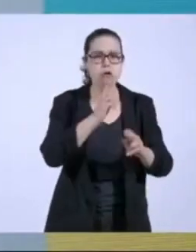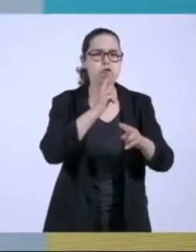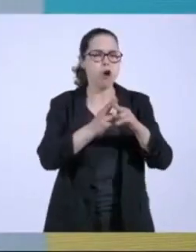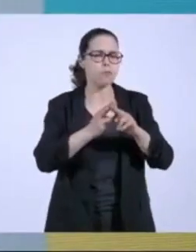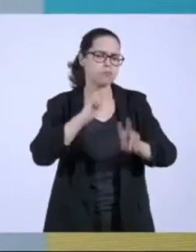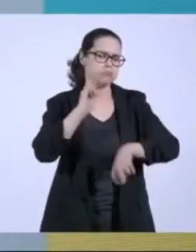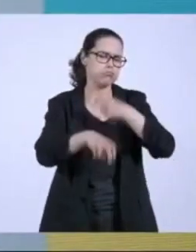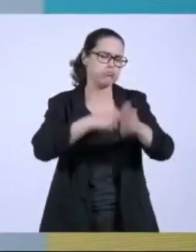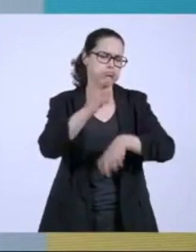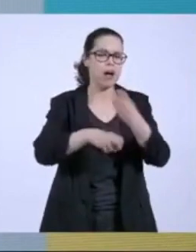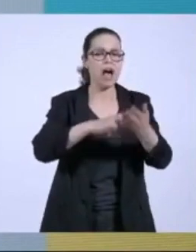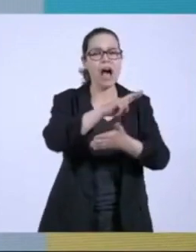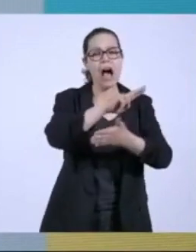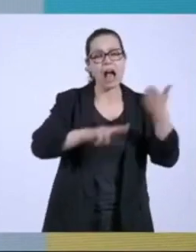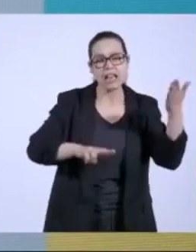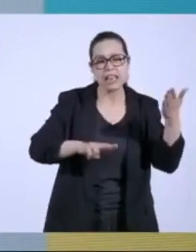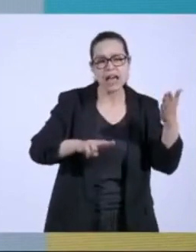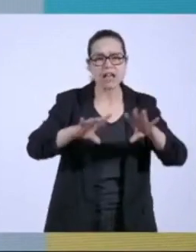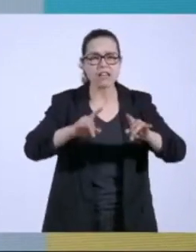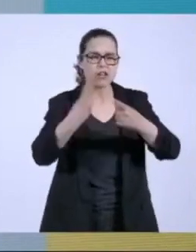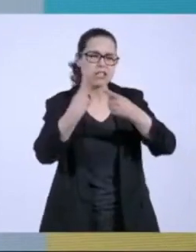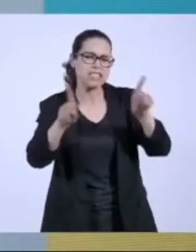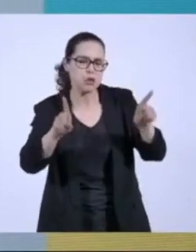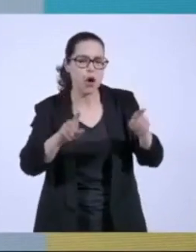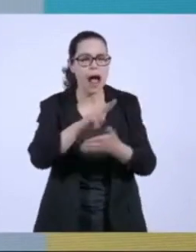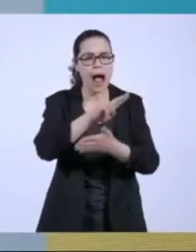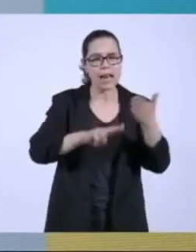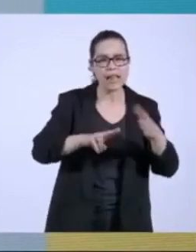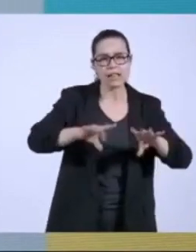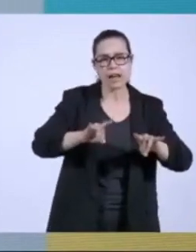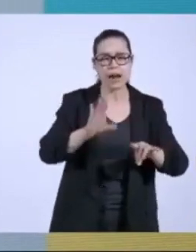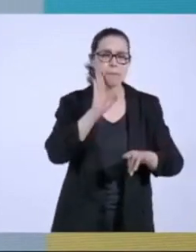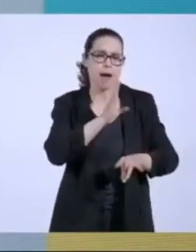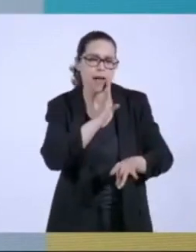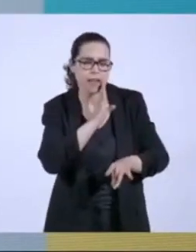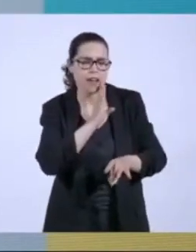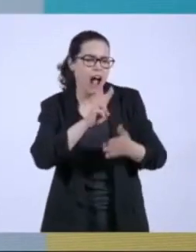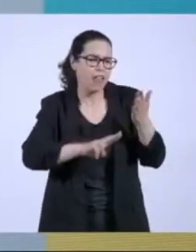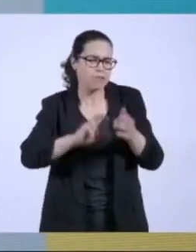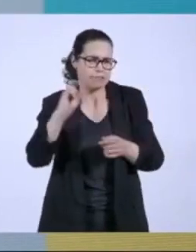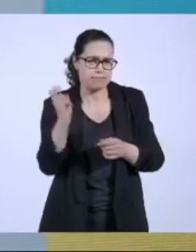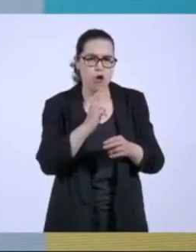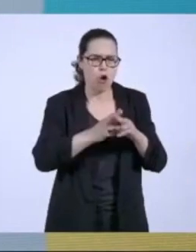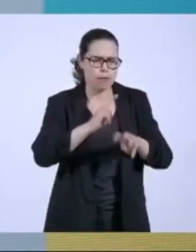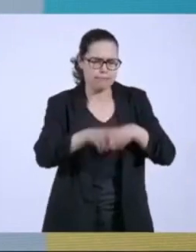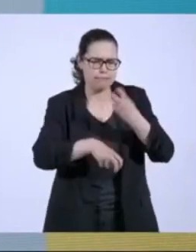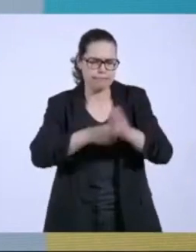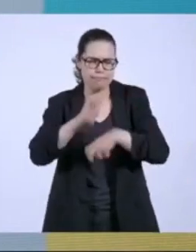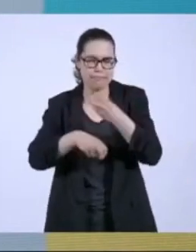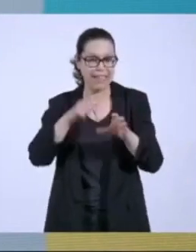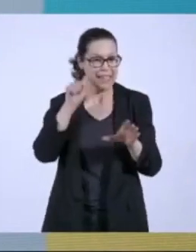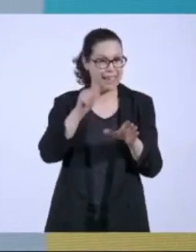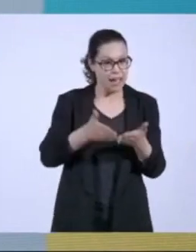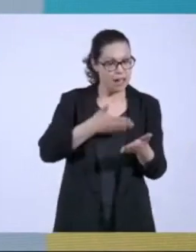Galicia, sitio distinto, Galicia, terra nai, Galicia is my country, onde retrato a transformación